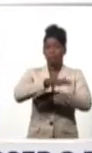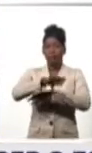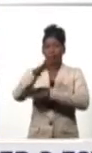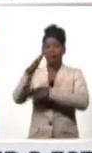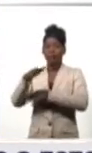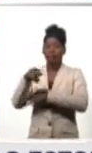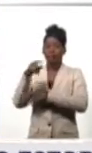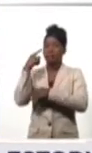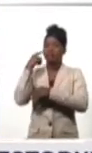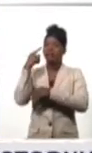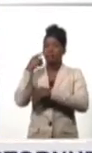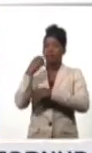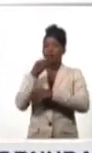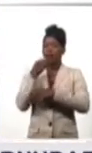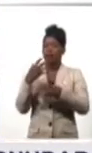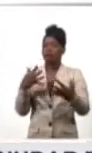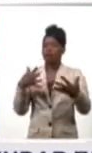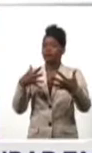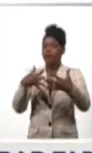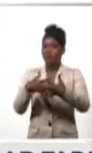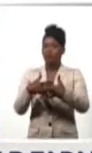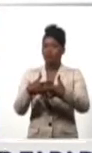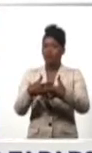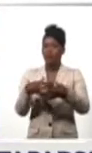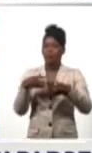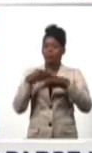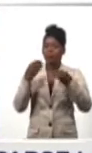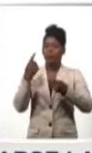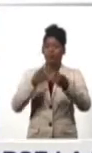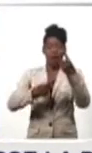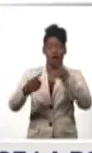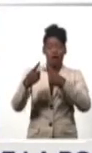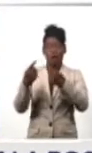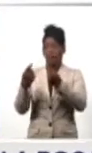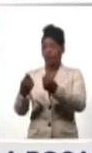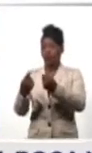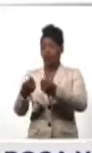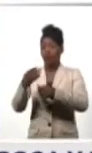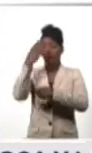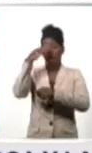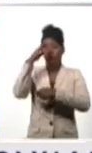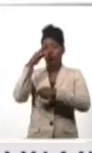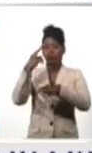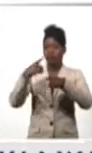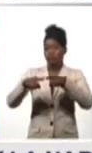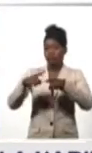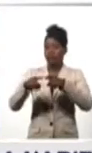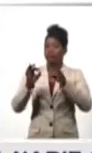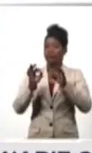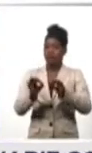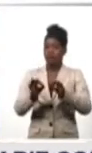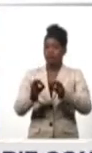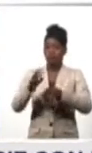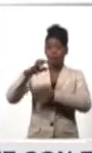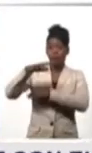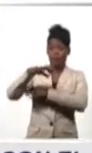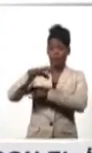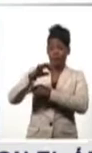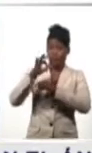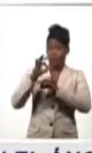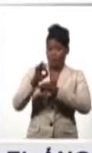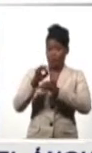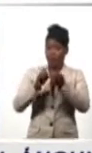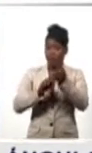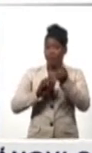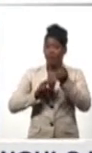generar cuantiosas pérdidas a la naturaleza, la economía y la esfera social del país. En Pinar del Río, especialistas del